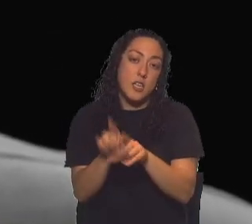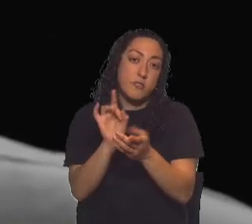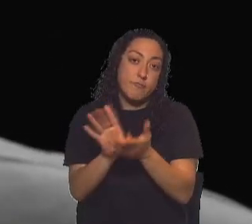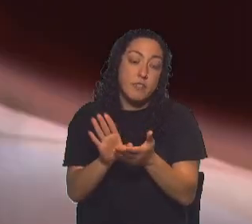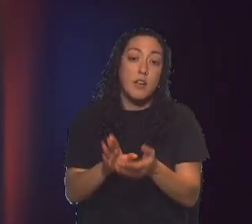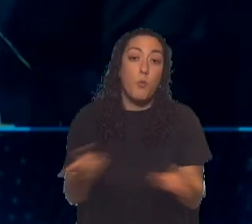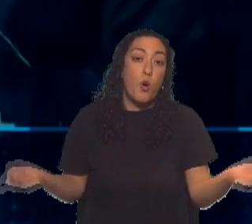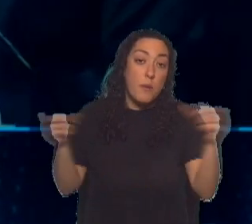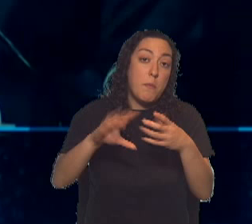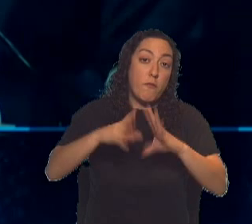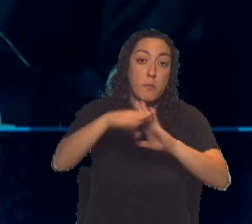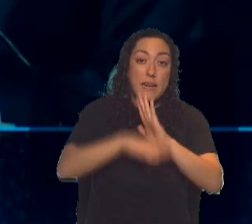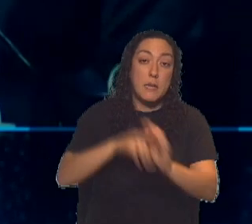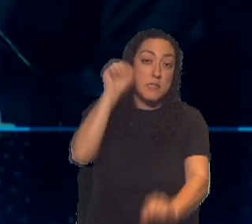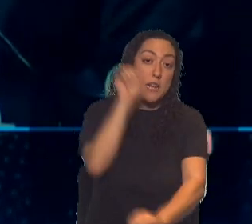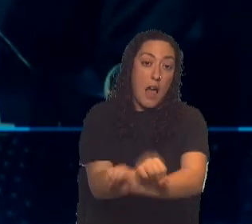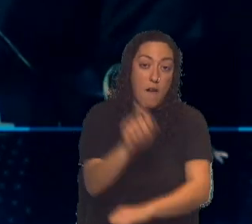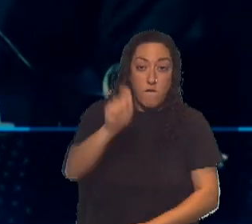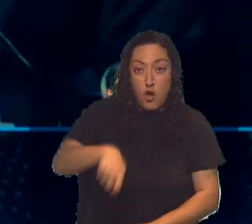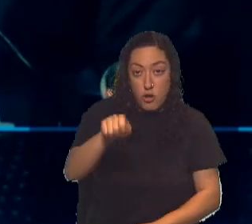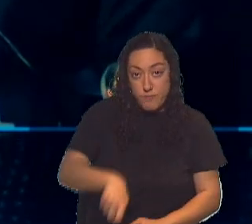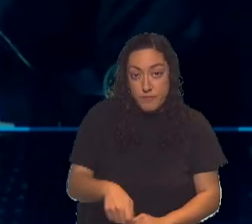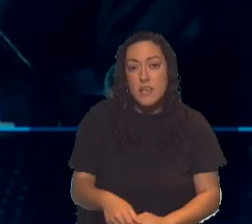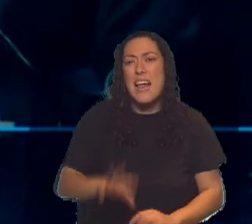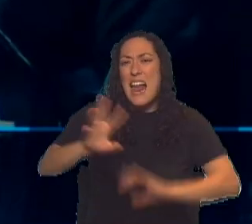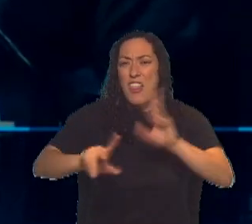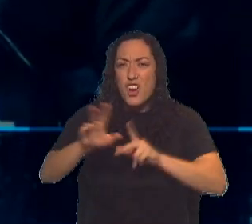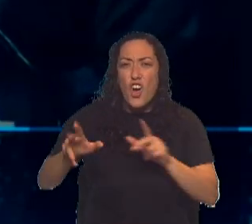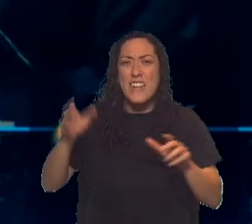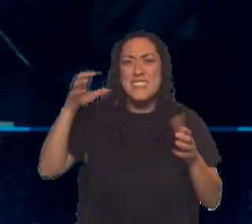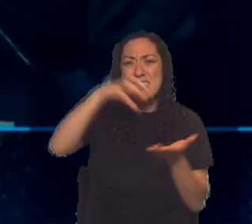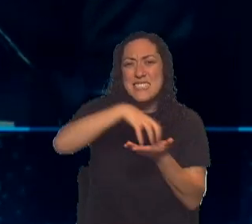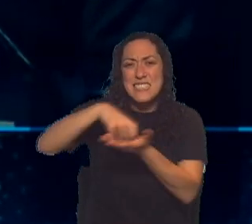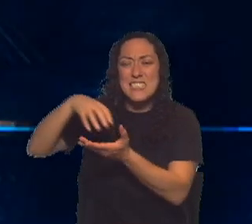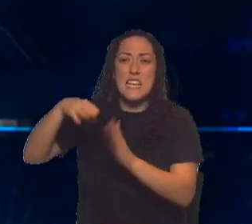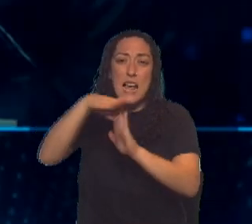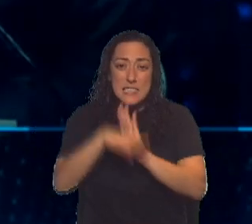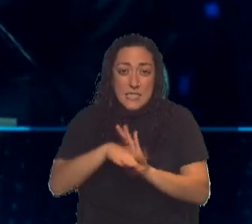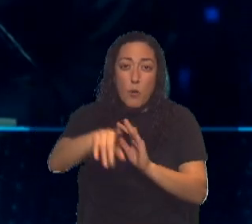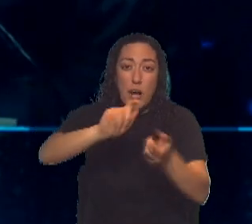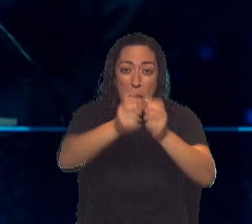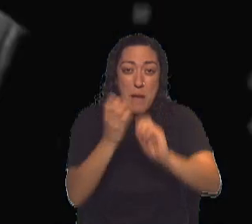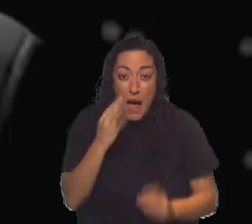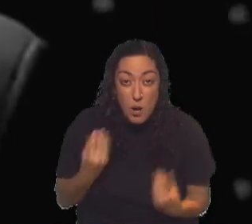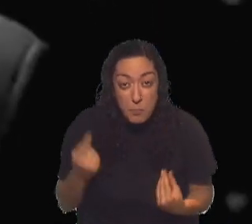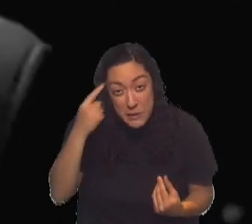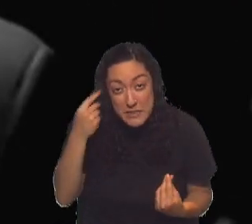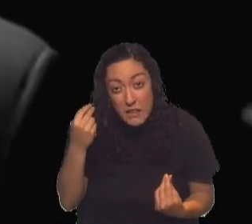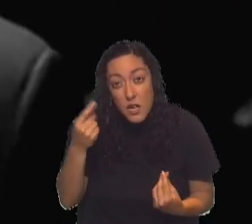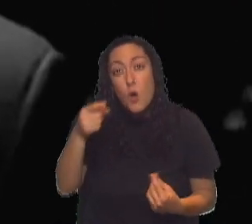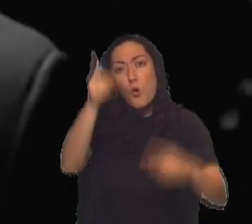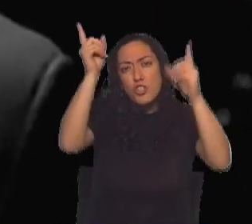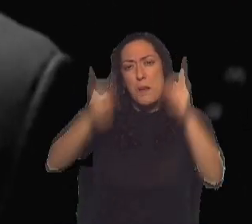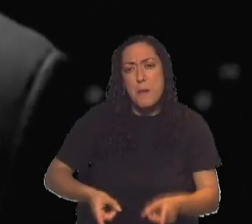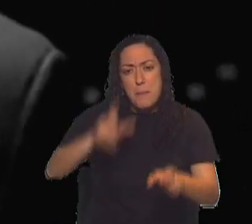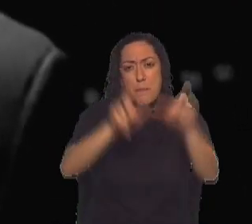esclavitud vos crees que vas a cambiar algo con tantos chorros adentro de tus listas bullrich vos también tenés